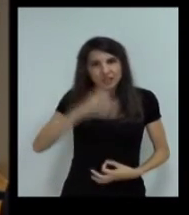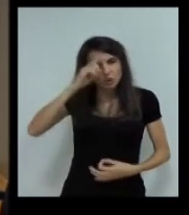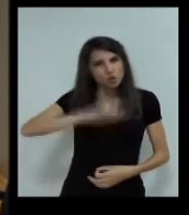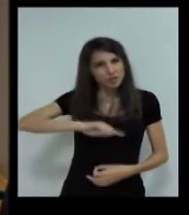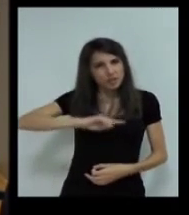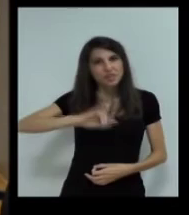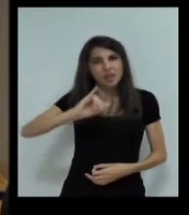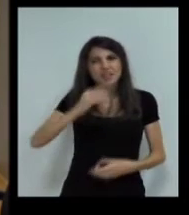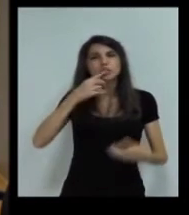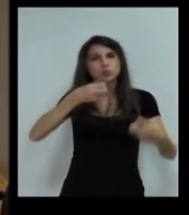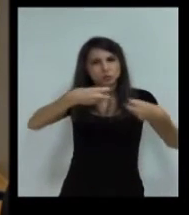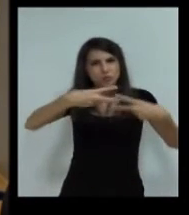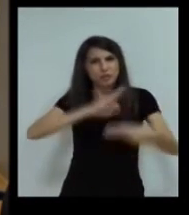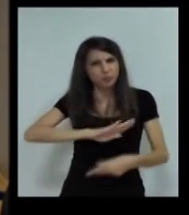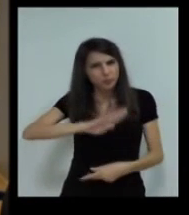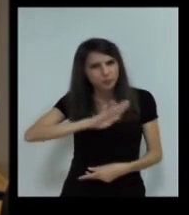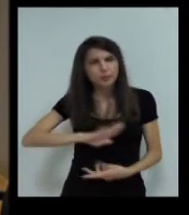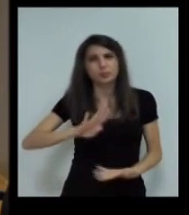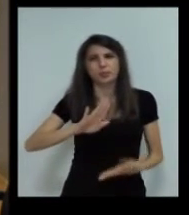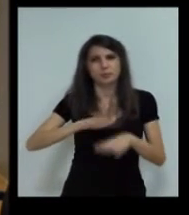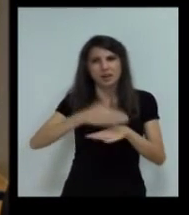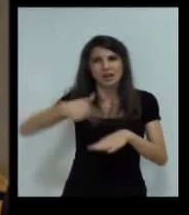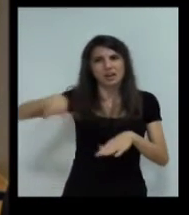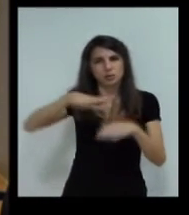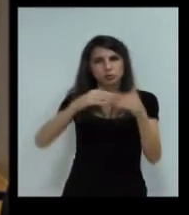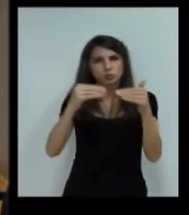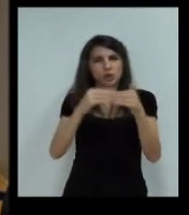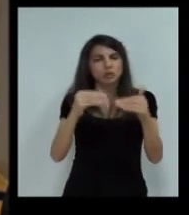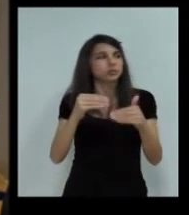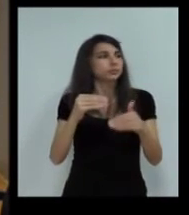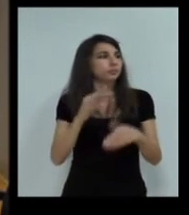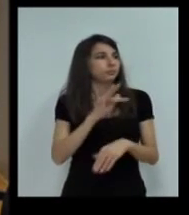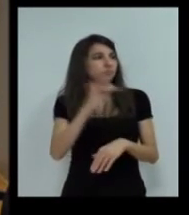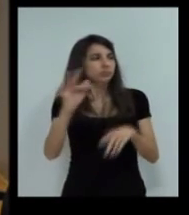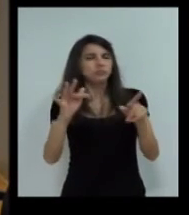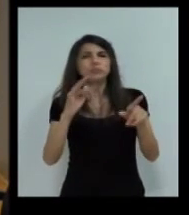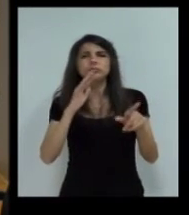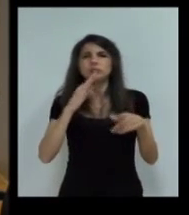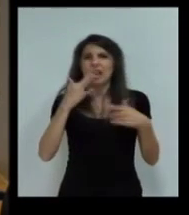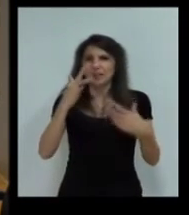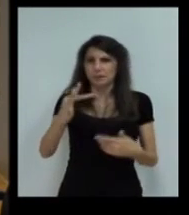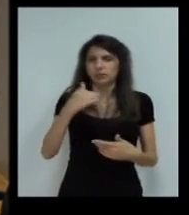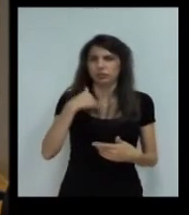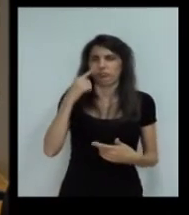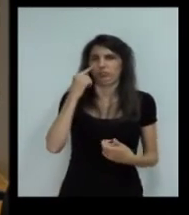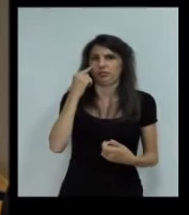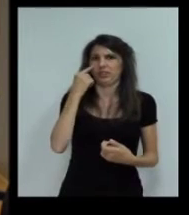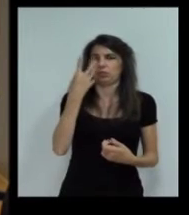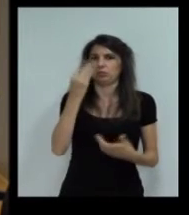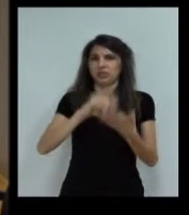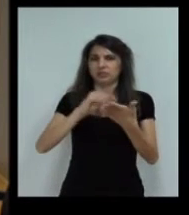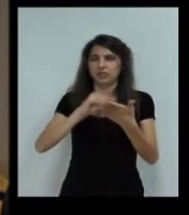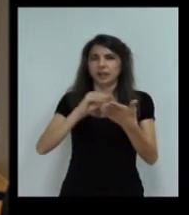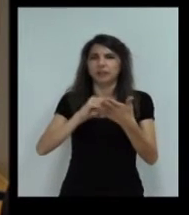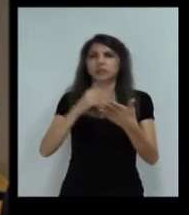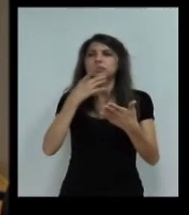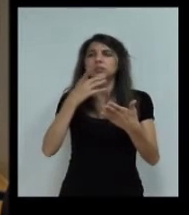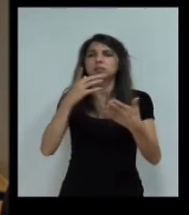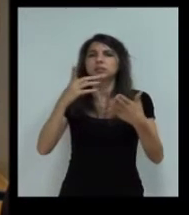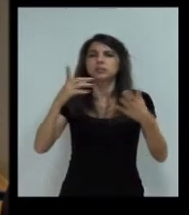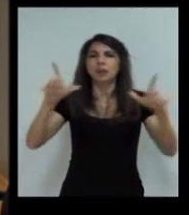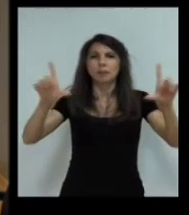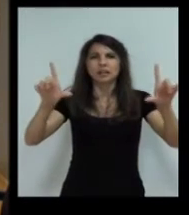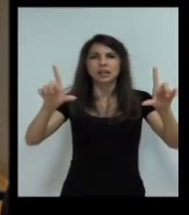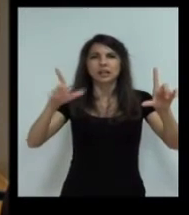de subtitulación. Yo iría más lejos. Yo me he fijado muchas veces que se ponen en las pantallas un pequeño recuadrito, mañana tal hora